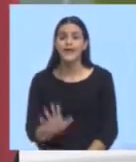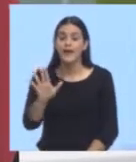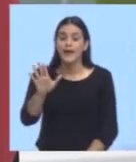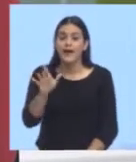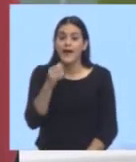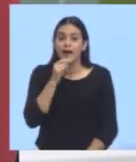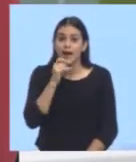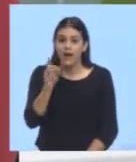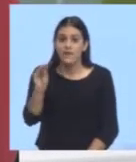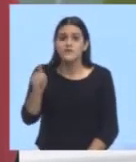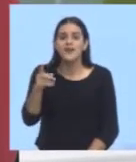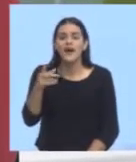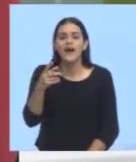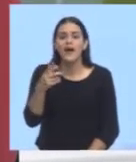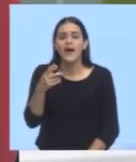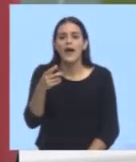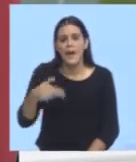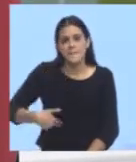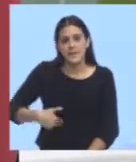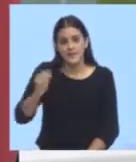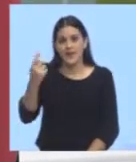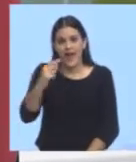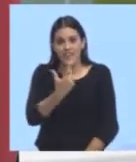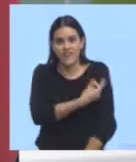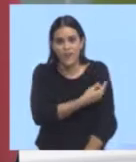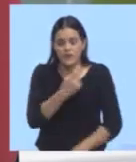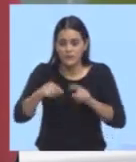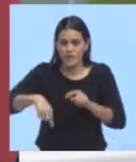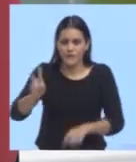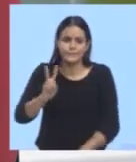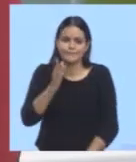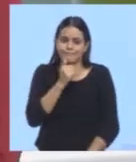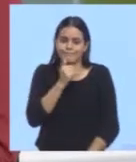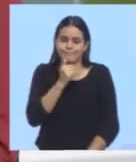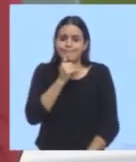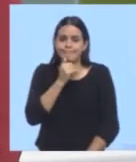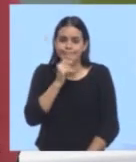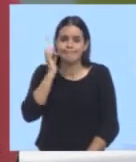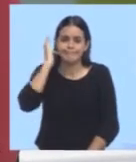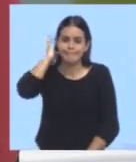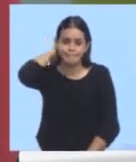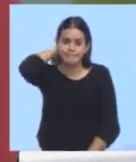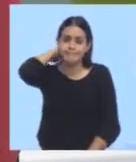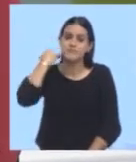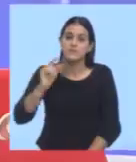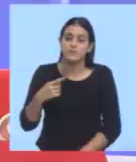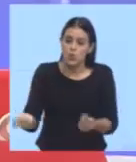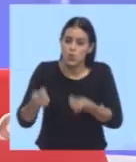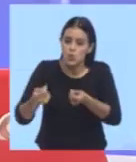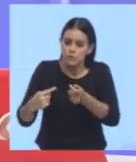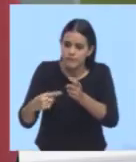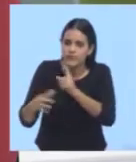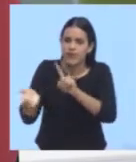existe una vacuna contra la hepatitis que no se encuentra disponible en nuestro país sería bueno promover que la tuviéramos